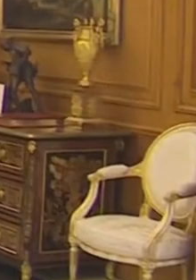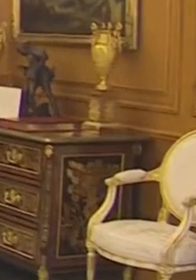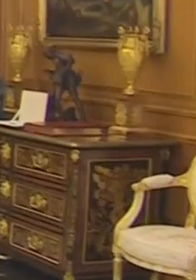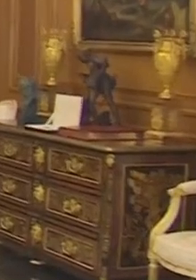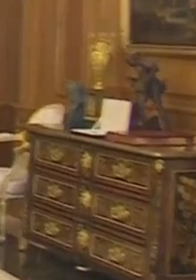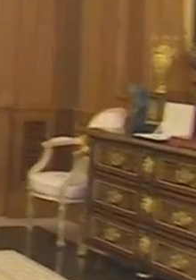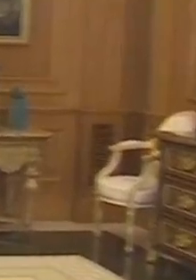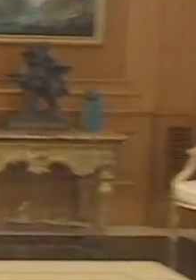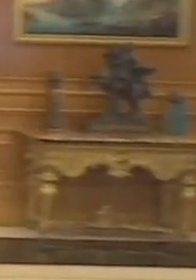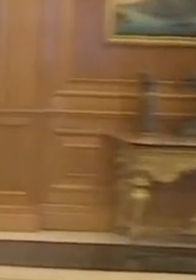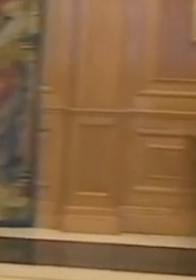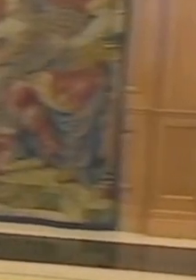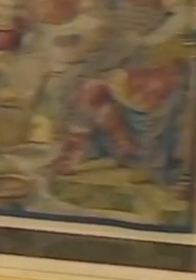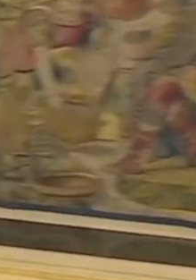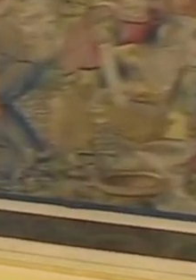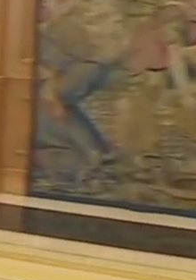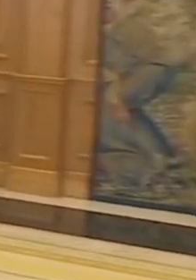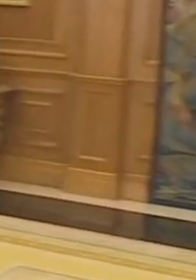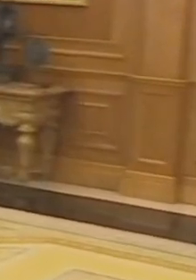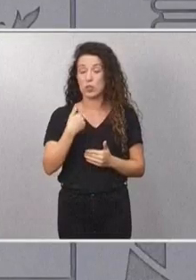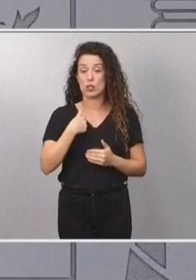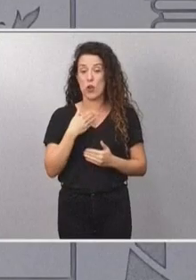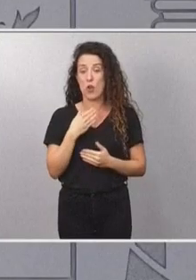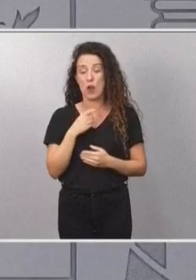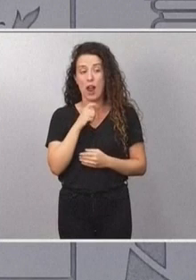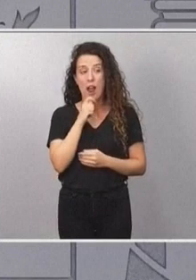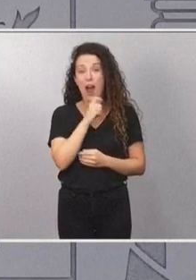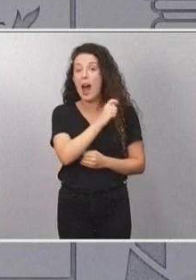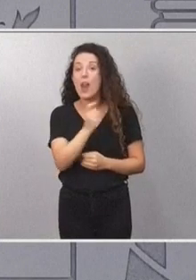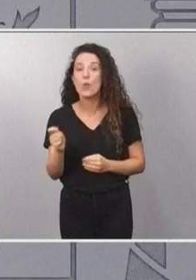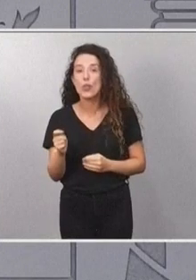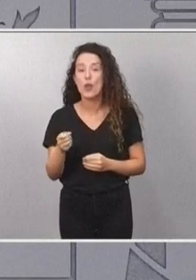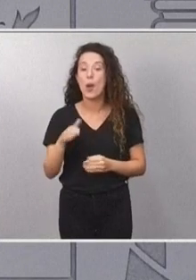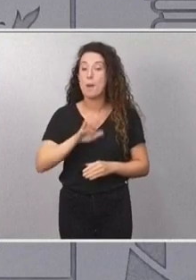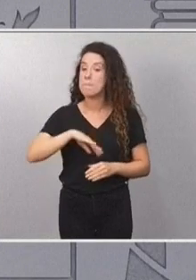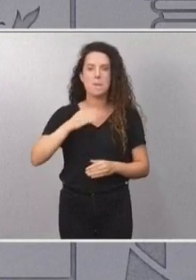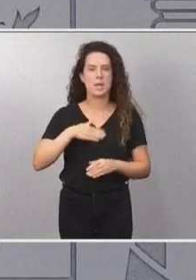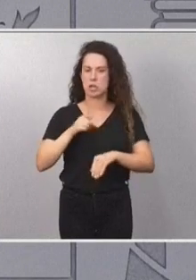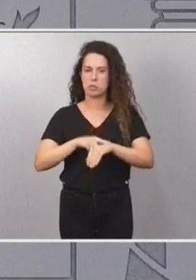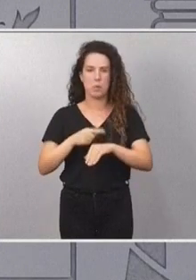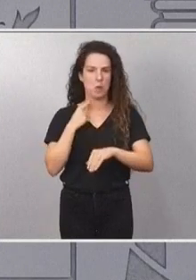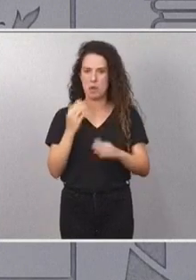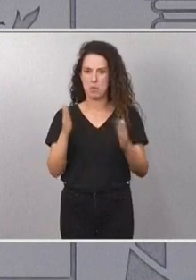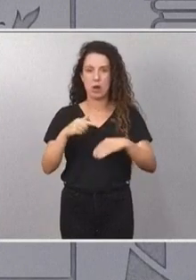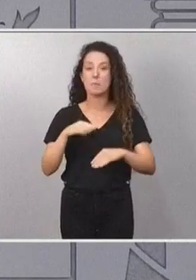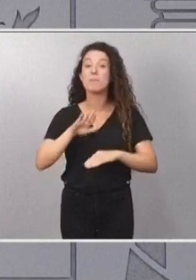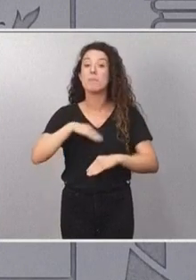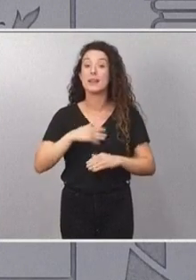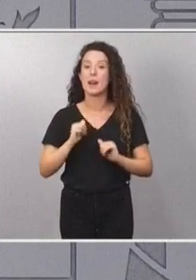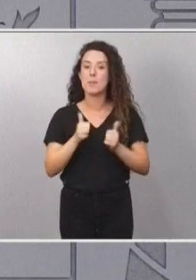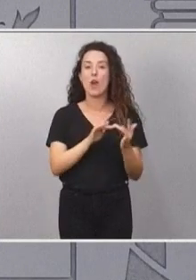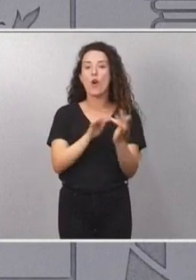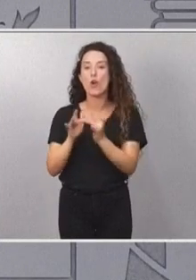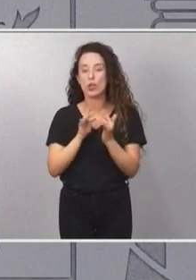diputados rechazó su investidura maana mismo sin tiempo que perder vamos a iniciar los contactos con los